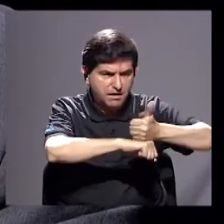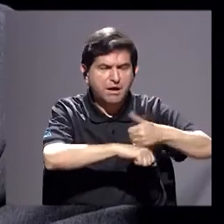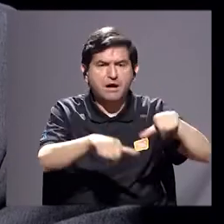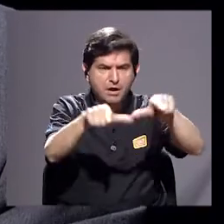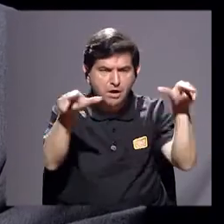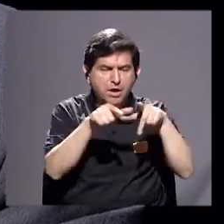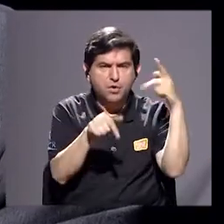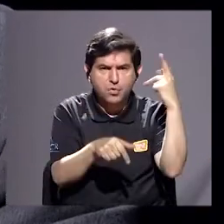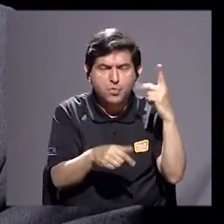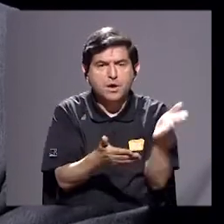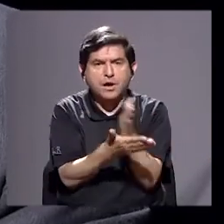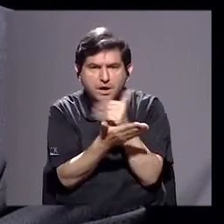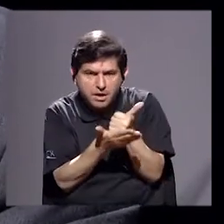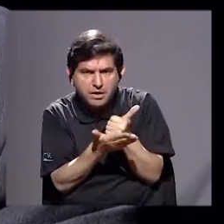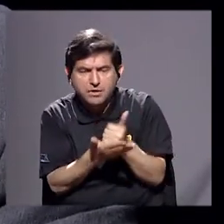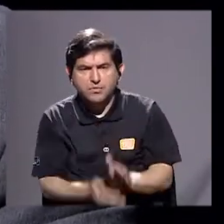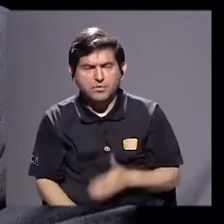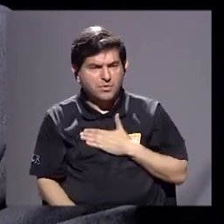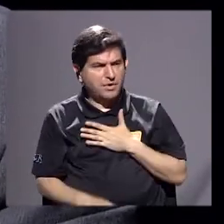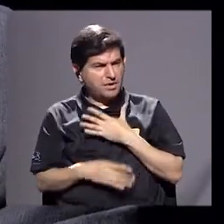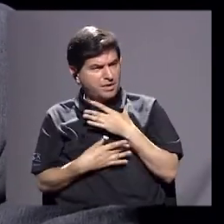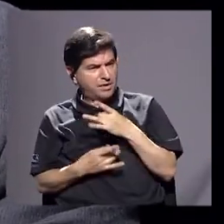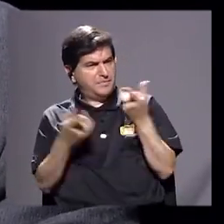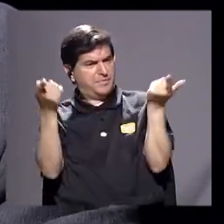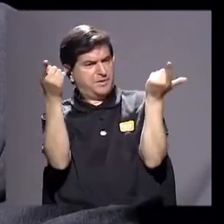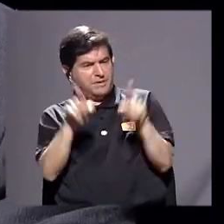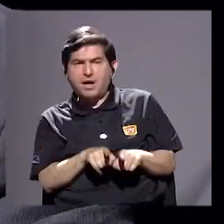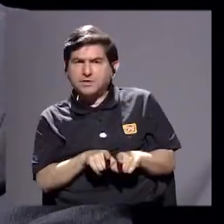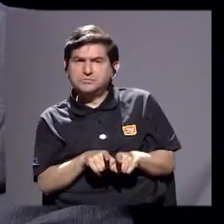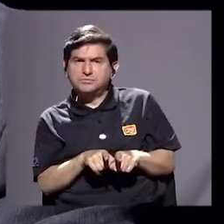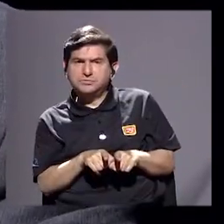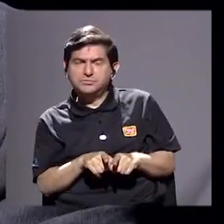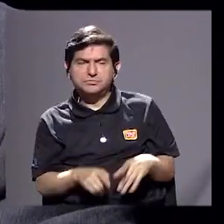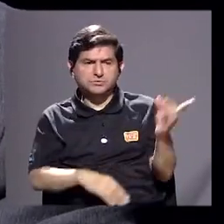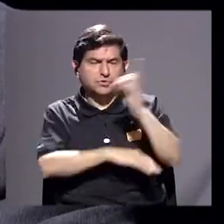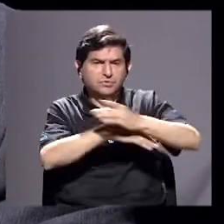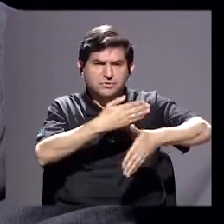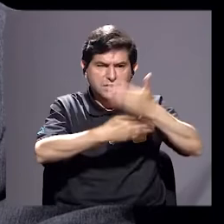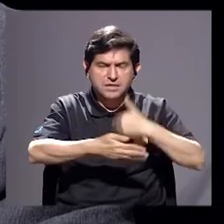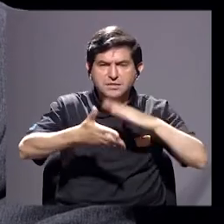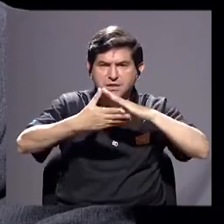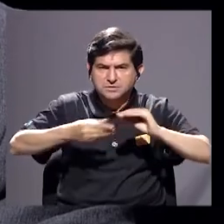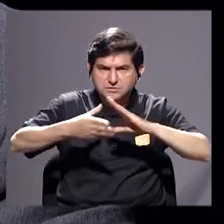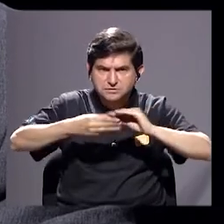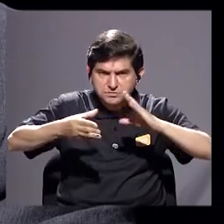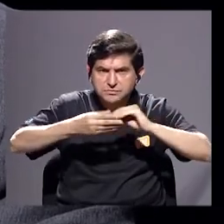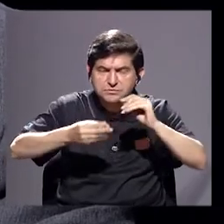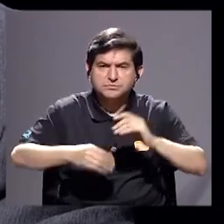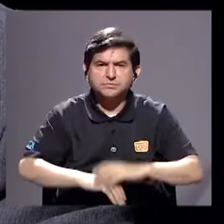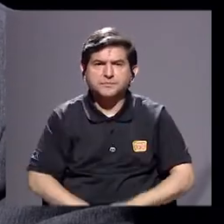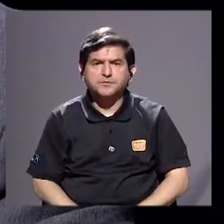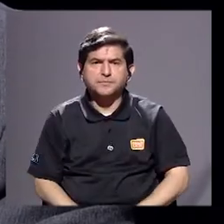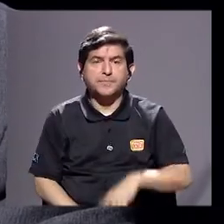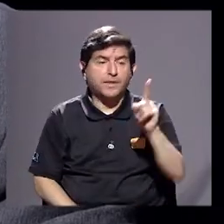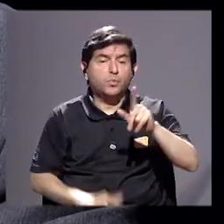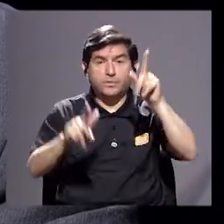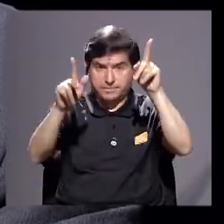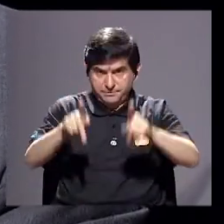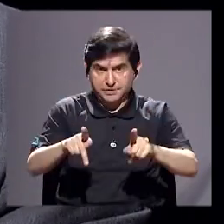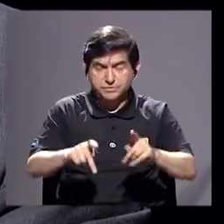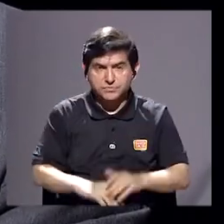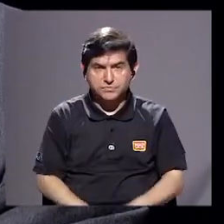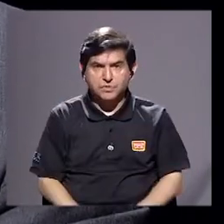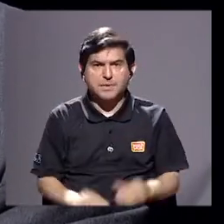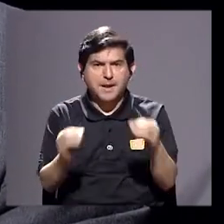zonas de riesgo algunas zonas me llama la atención el caso porque justo hace unos días me comentaban que una de las personas que